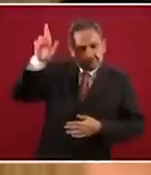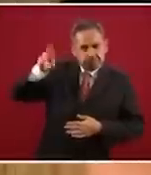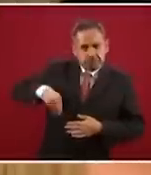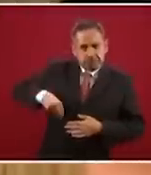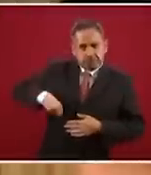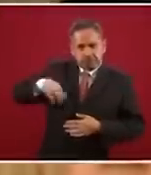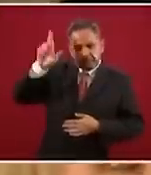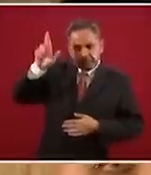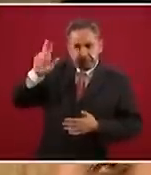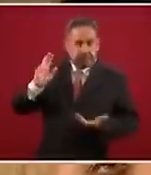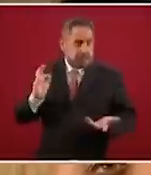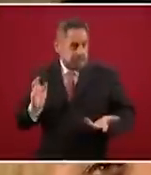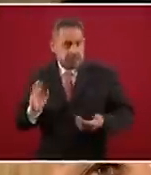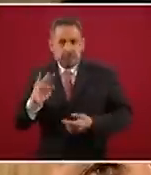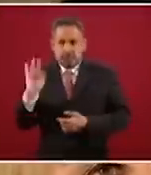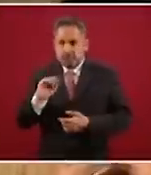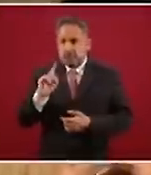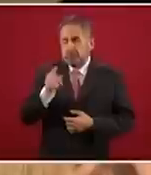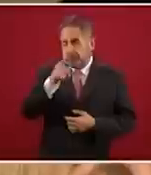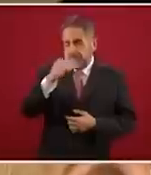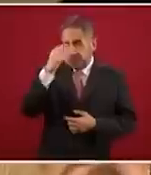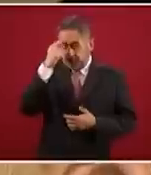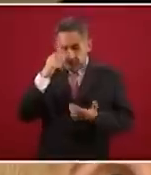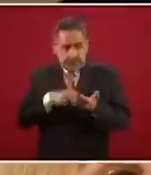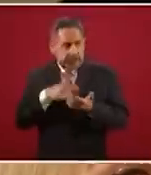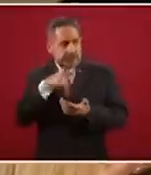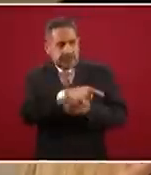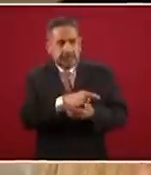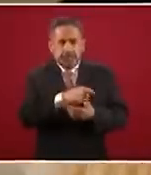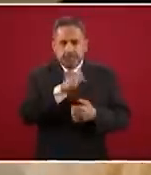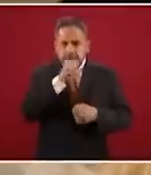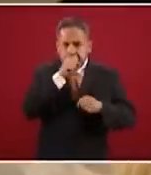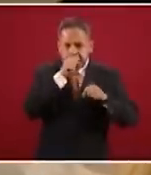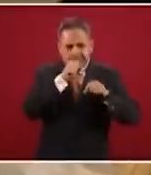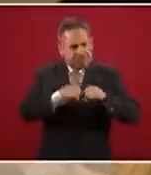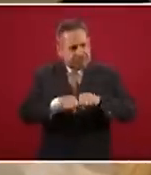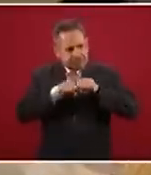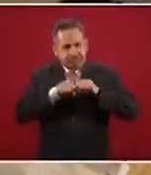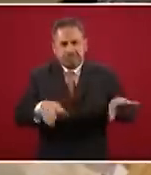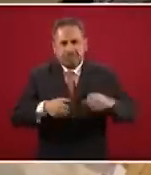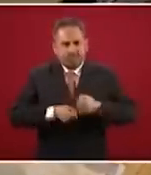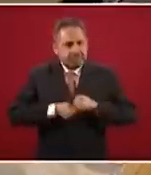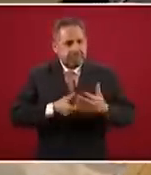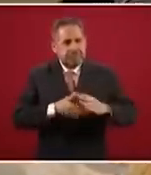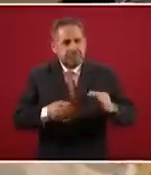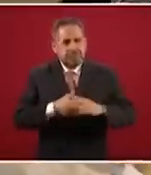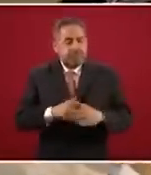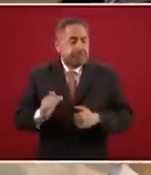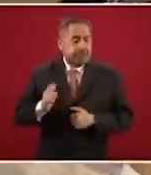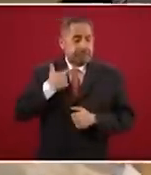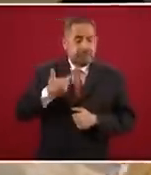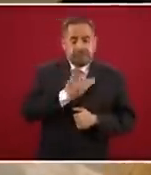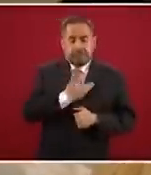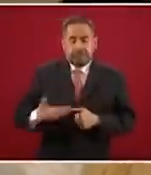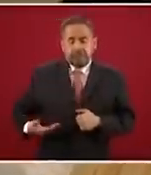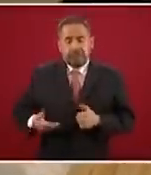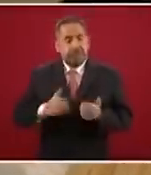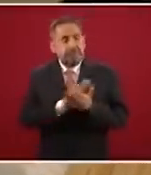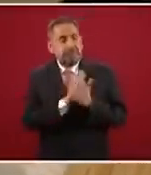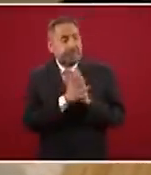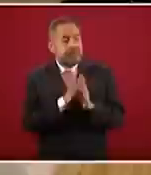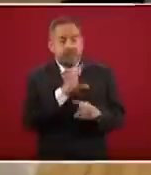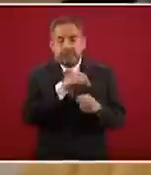cree que con esta negociación se den a conocer nombres incluso de presidentes que estuvieron involucrados o